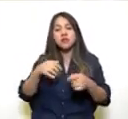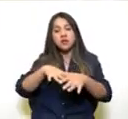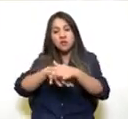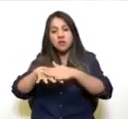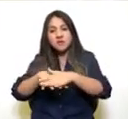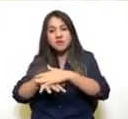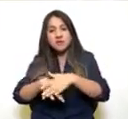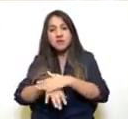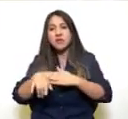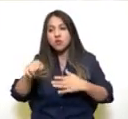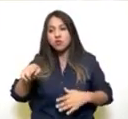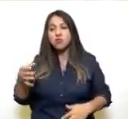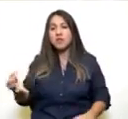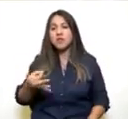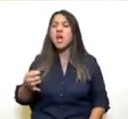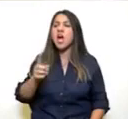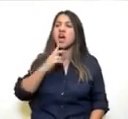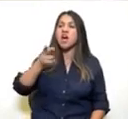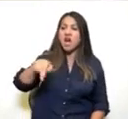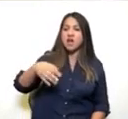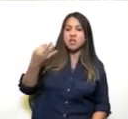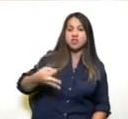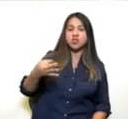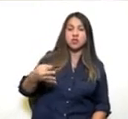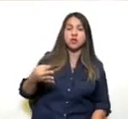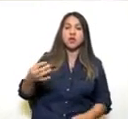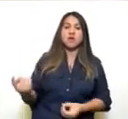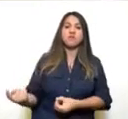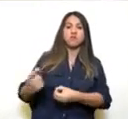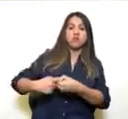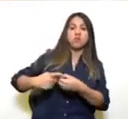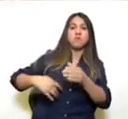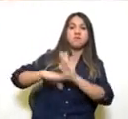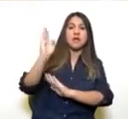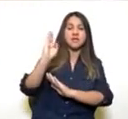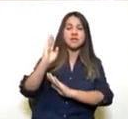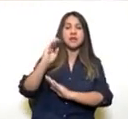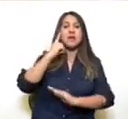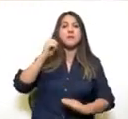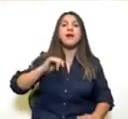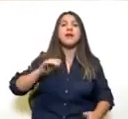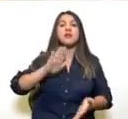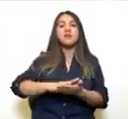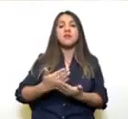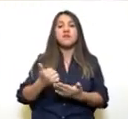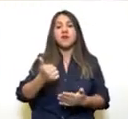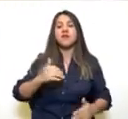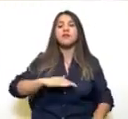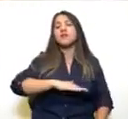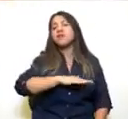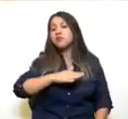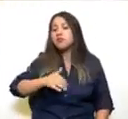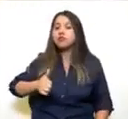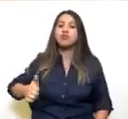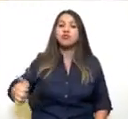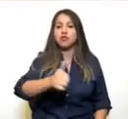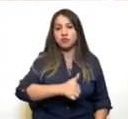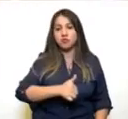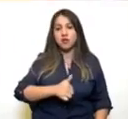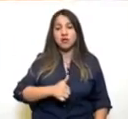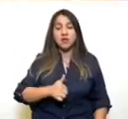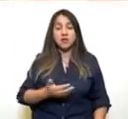me encuentres la razón es sumar mayorías para el bien común hoy día si no somos